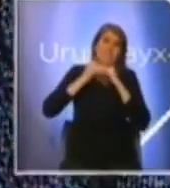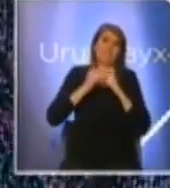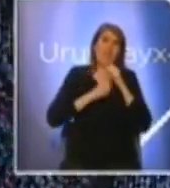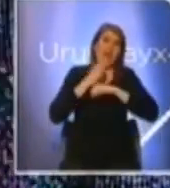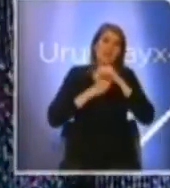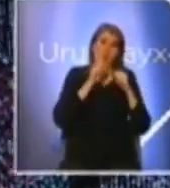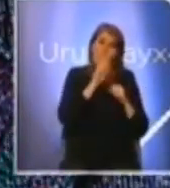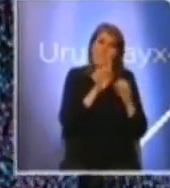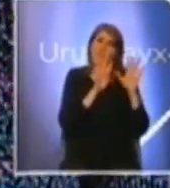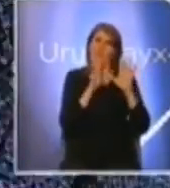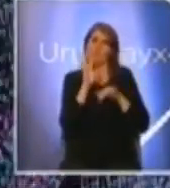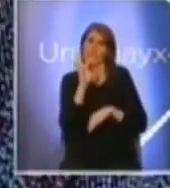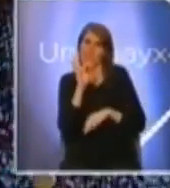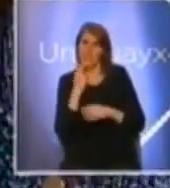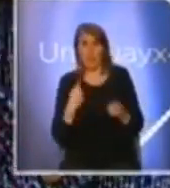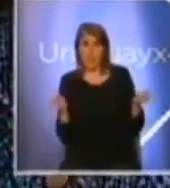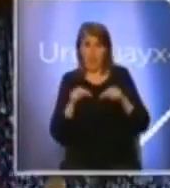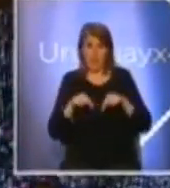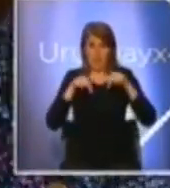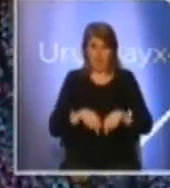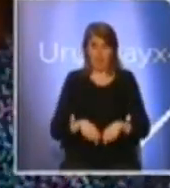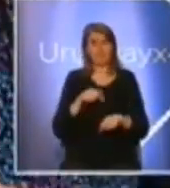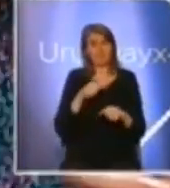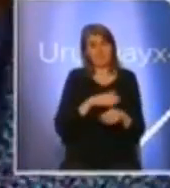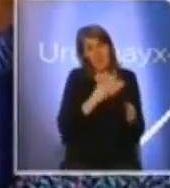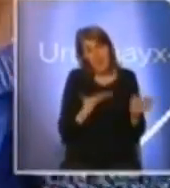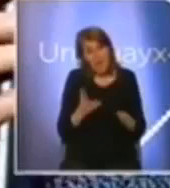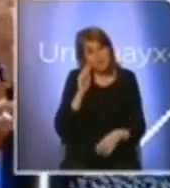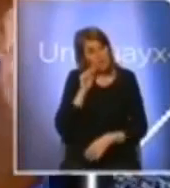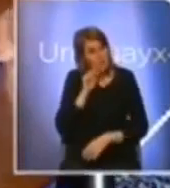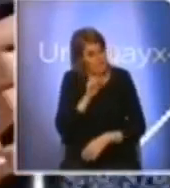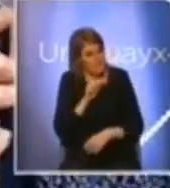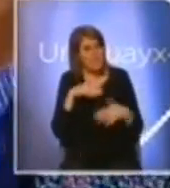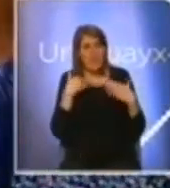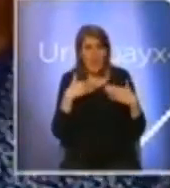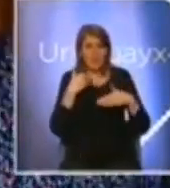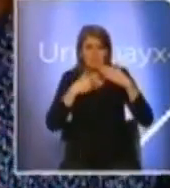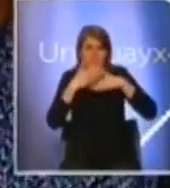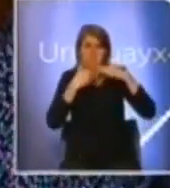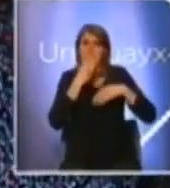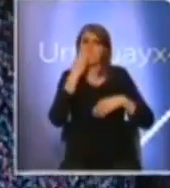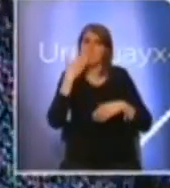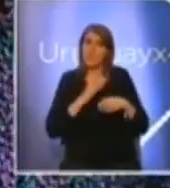90. Y desde entonces he sido testigo de lo que ha crecido la actividad de investigación en el